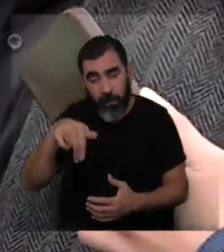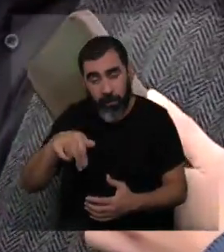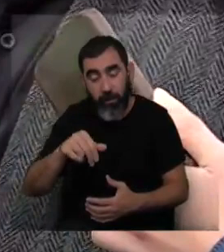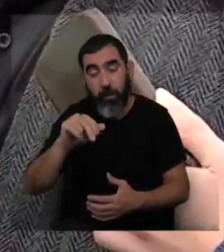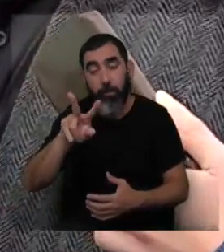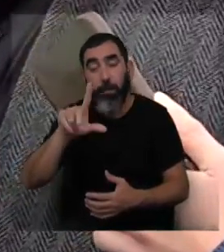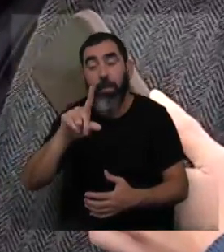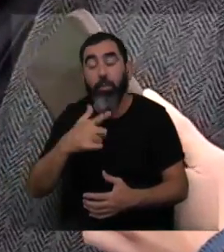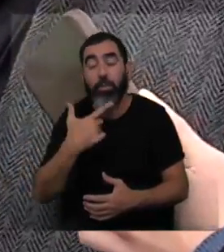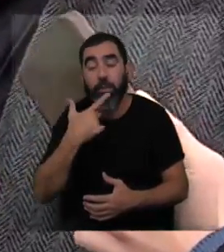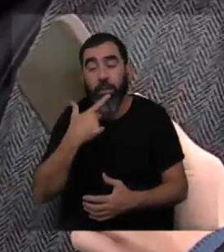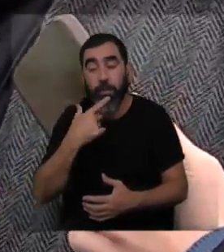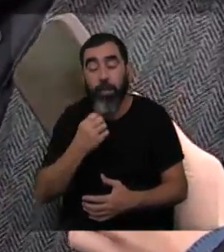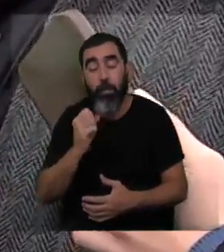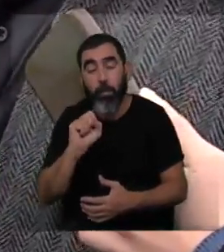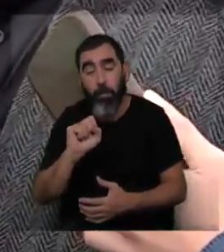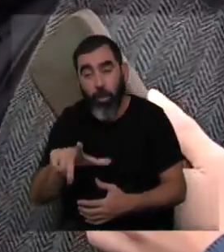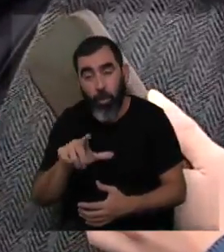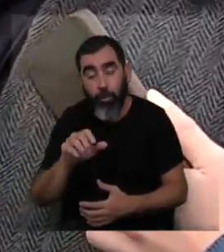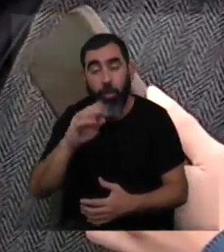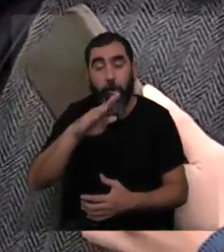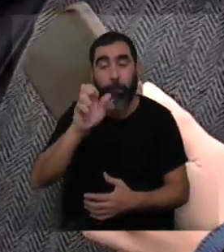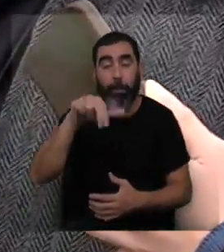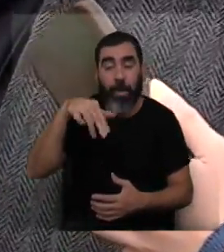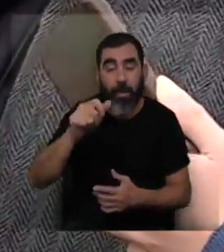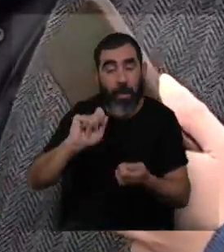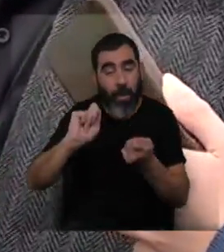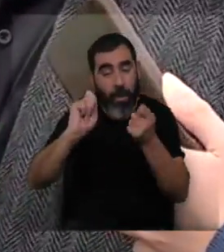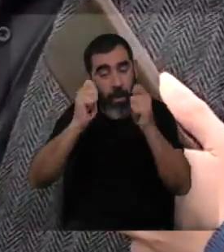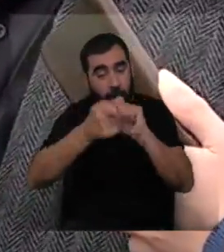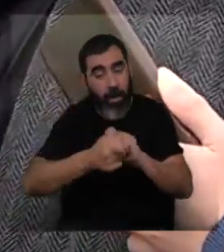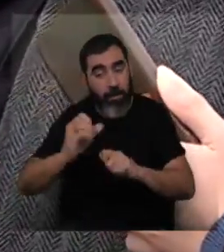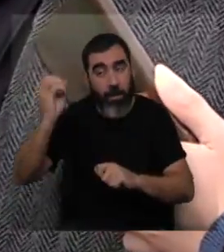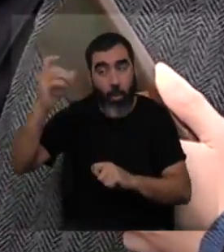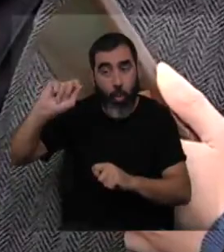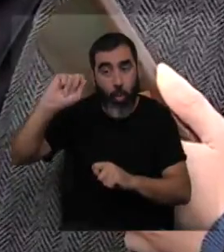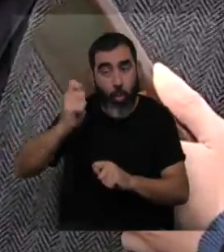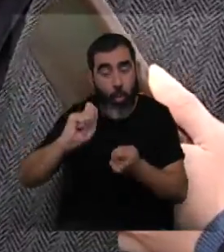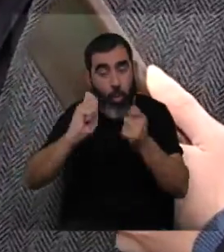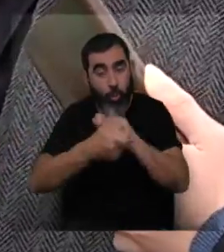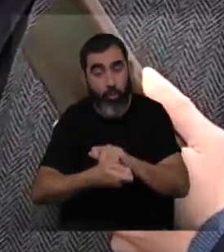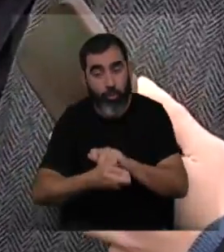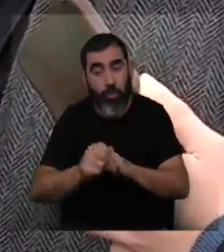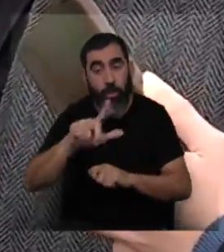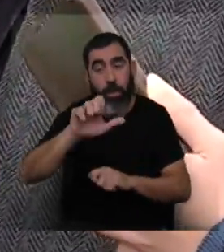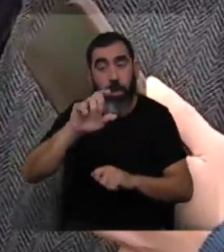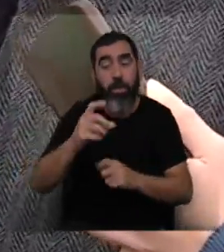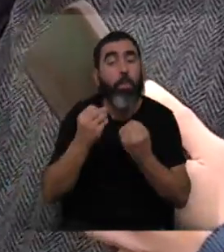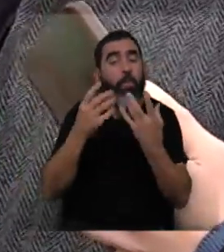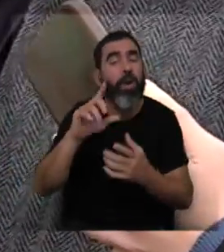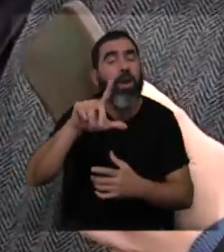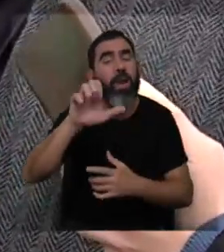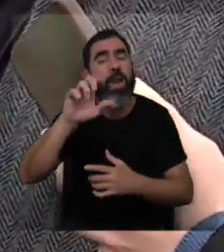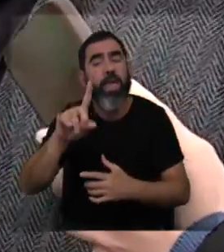Valle de Ordóñez, de Pena. Las avenidas están cambiando su iluminación a esta tecnología LED. ¿Y por qué a LED? Porque